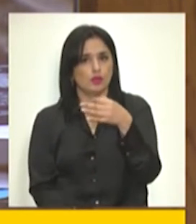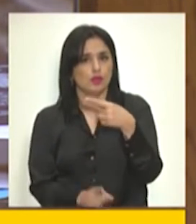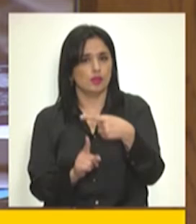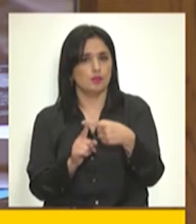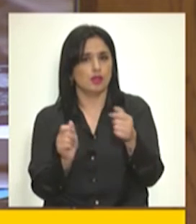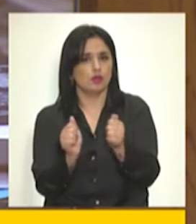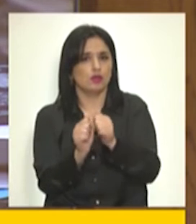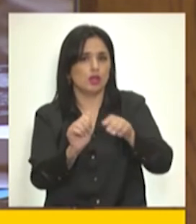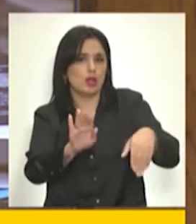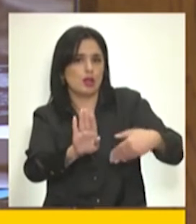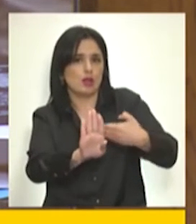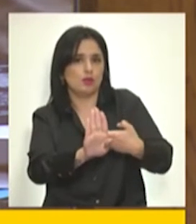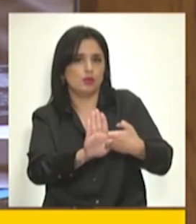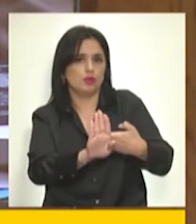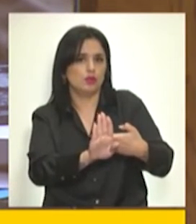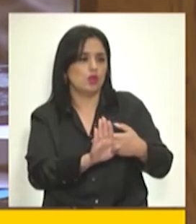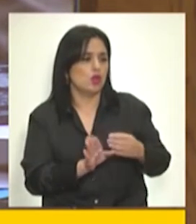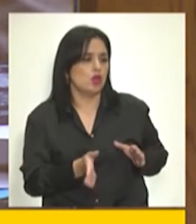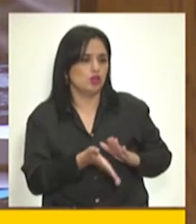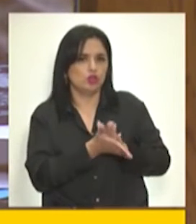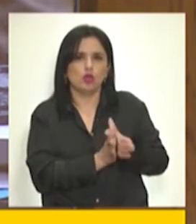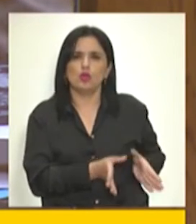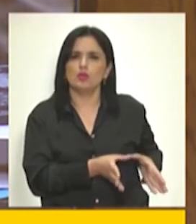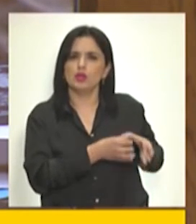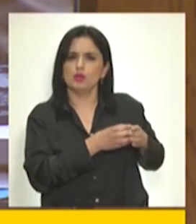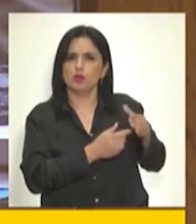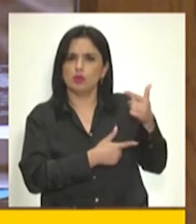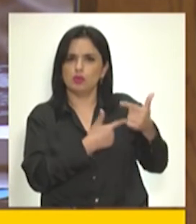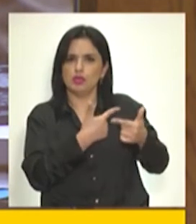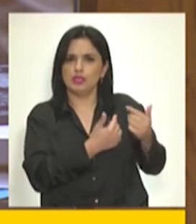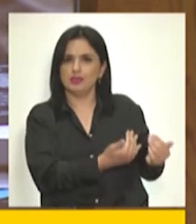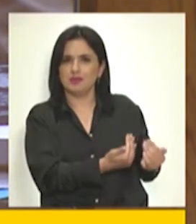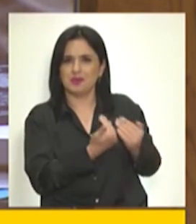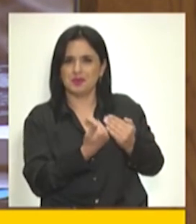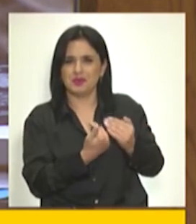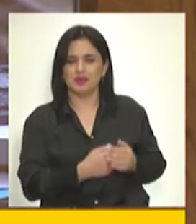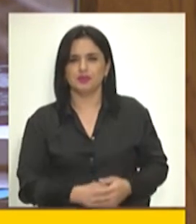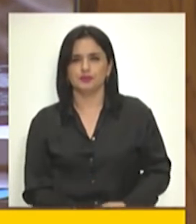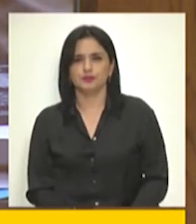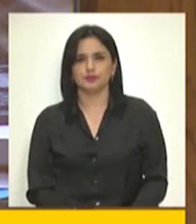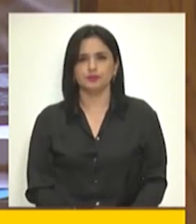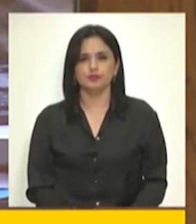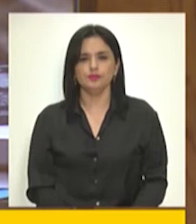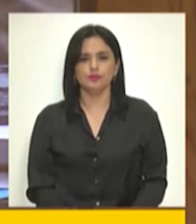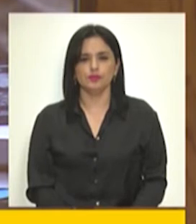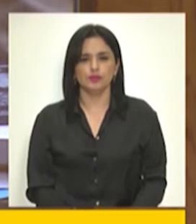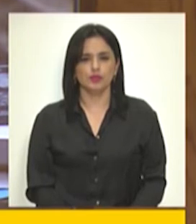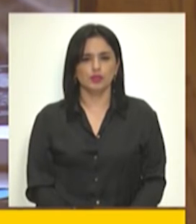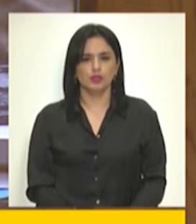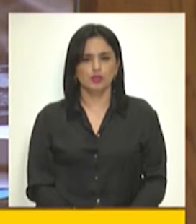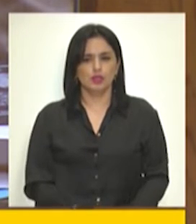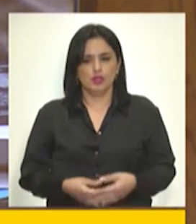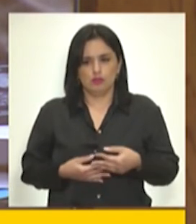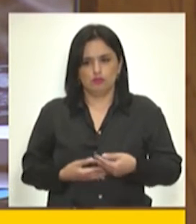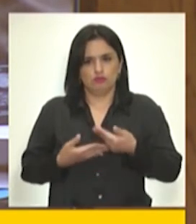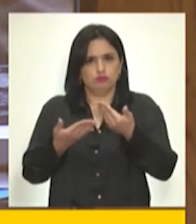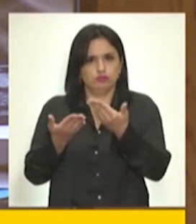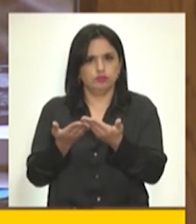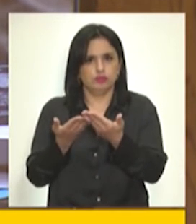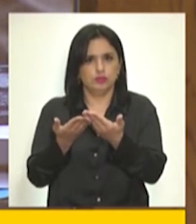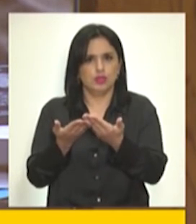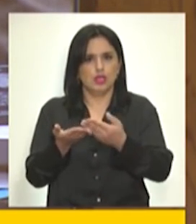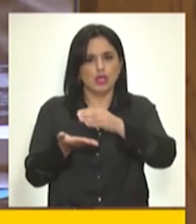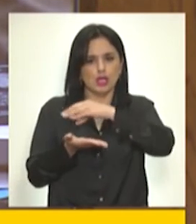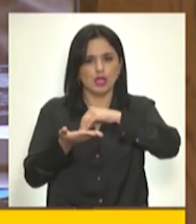el patrocinio de toda mi bancada que aquí me apoya a objeto de que le hagamos llegar evidentemente a la comunidad coyhaiquina y ojalá